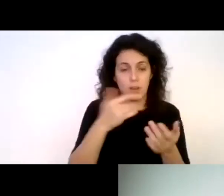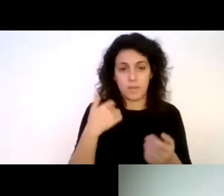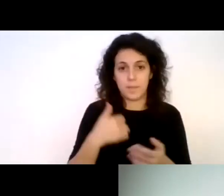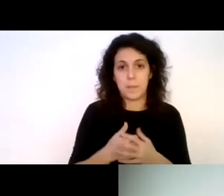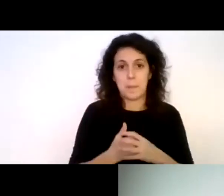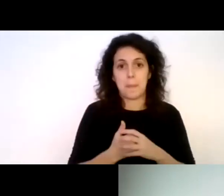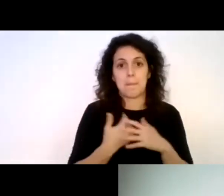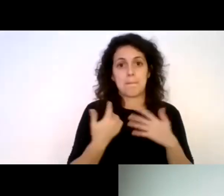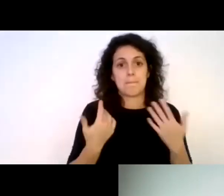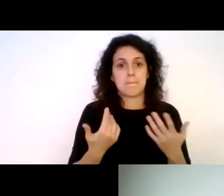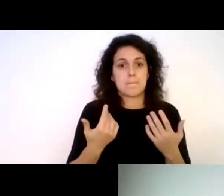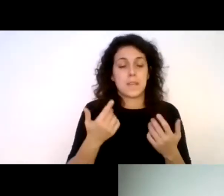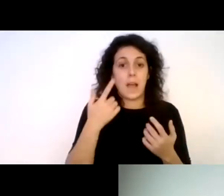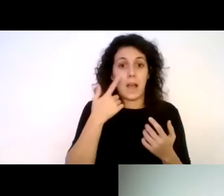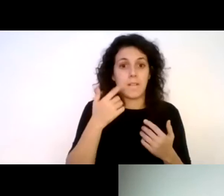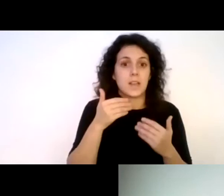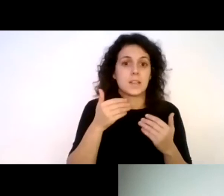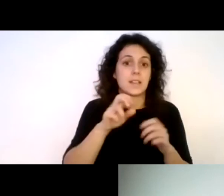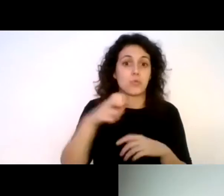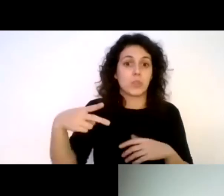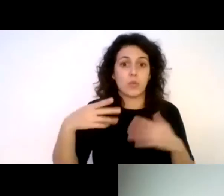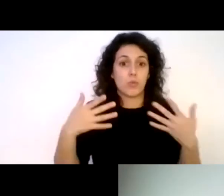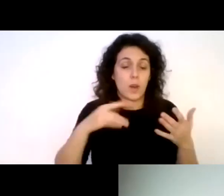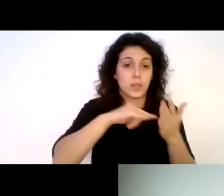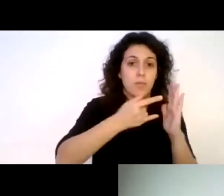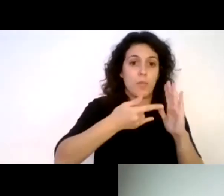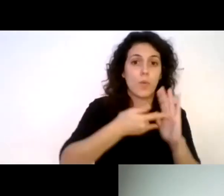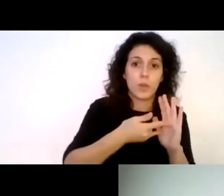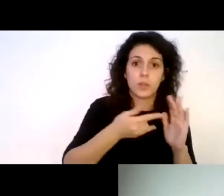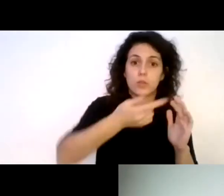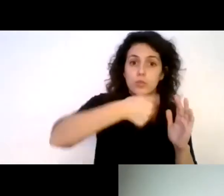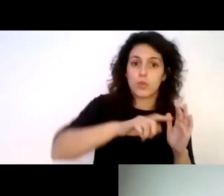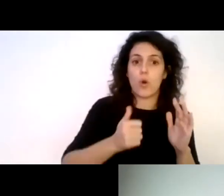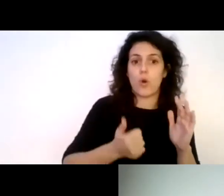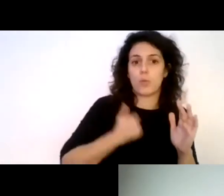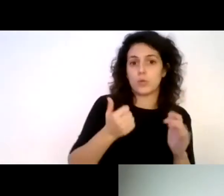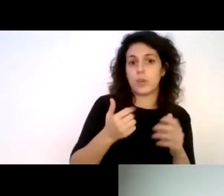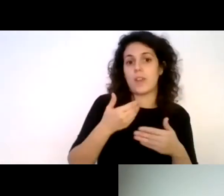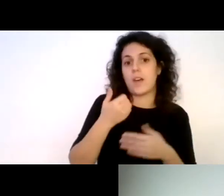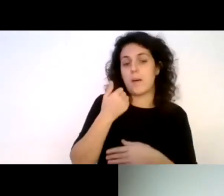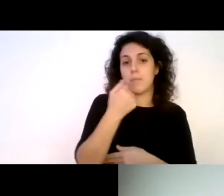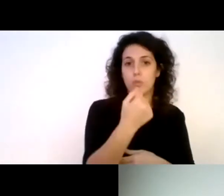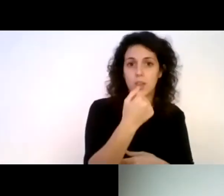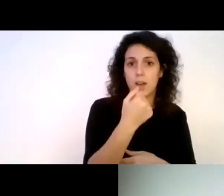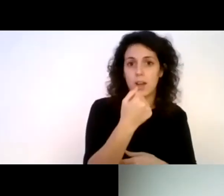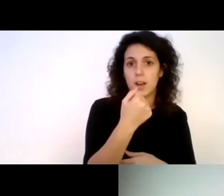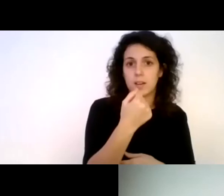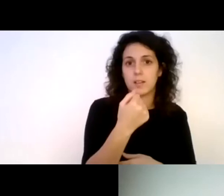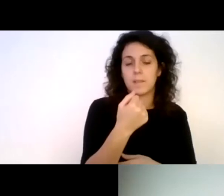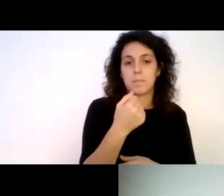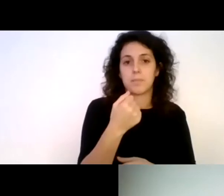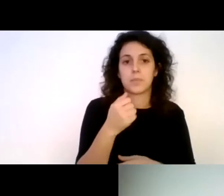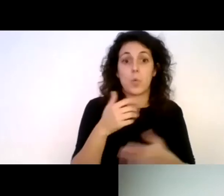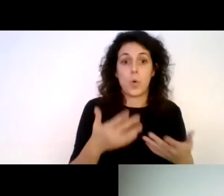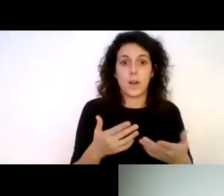en qué salen, con qué proyectos. Hemos tenido la oportunidad de apoyar la Alcaldía de Panamá, también